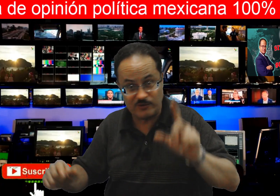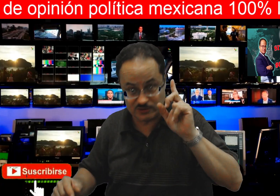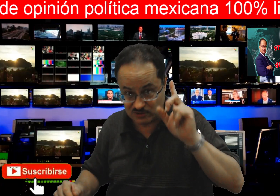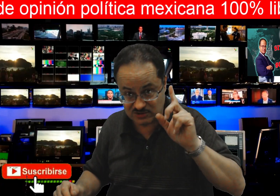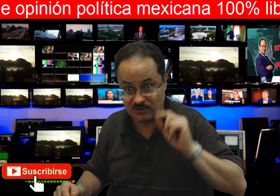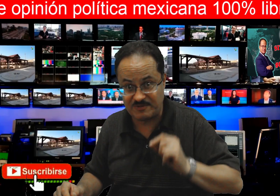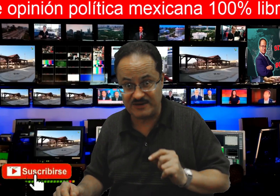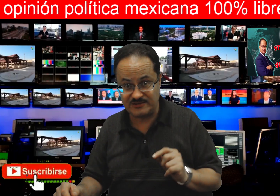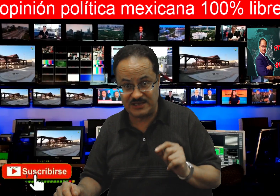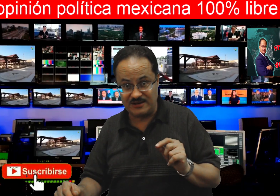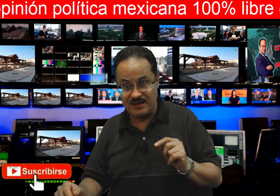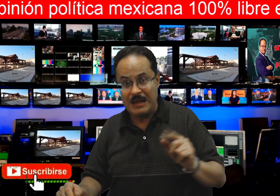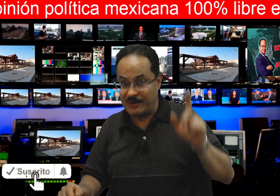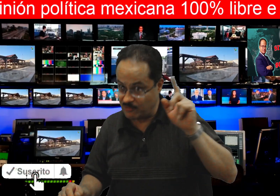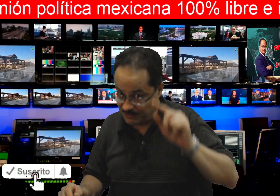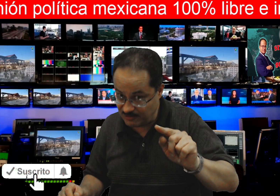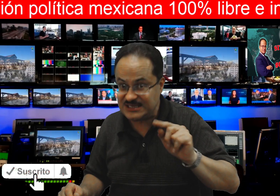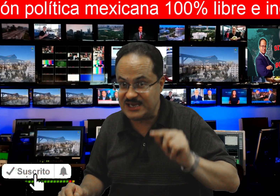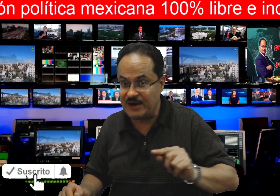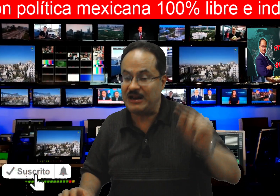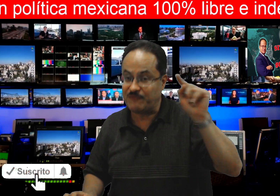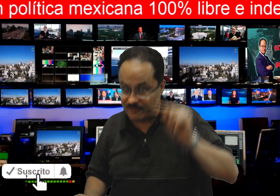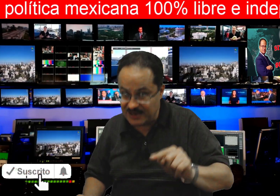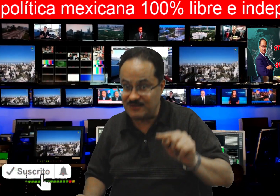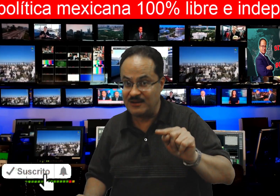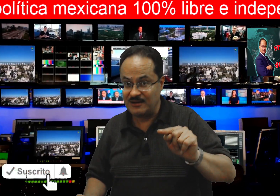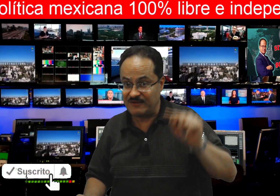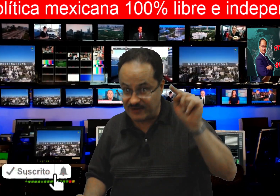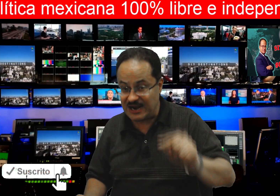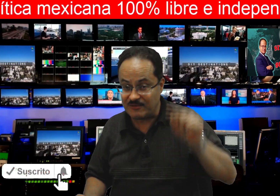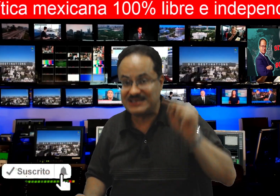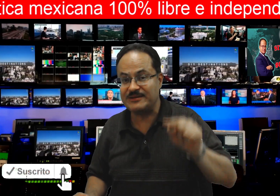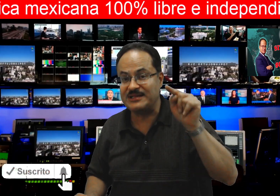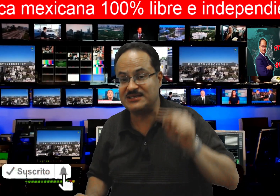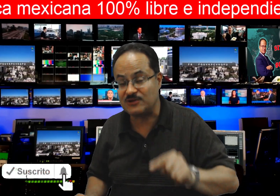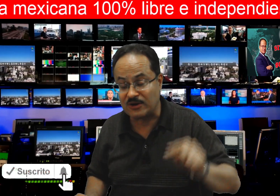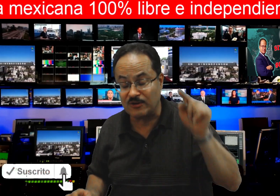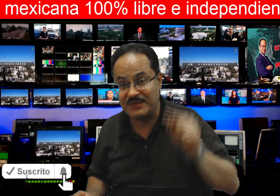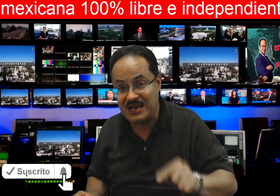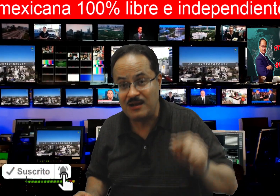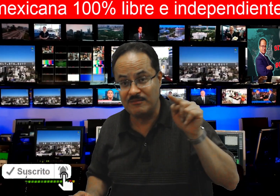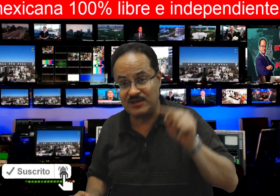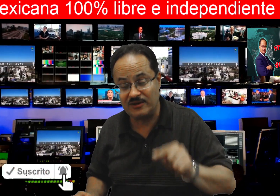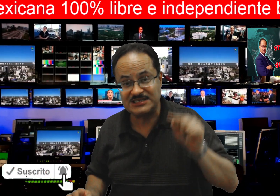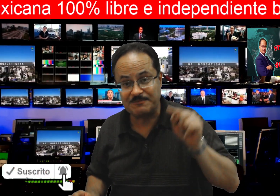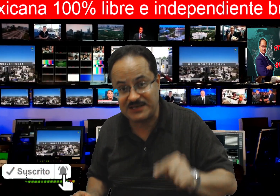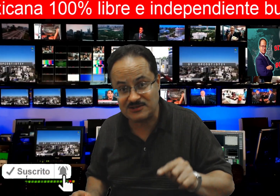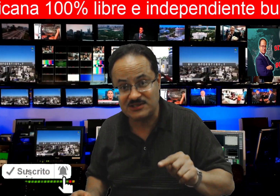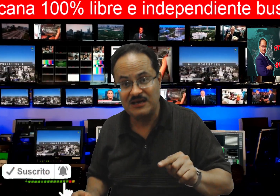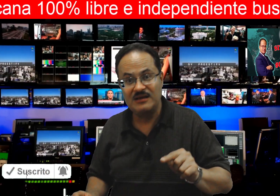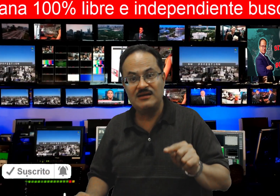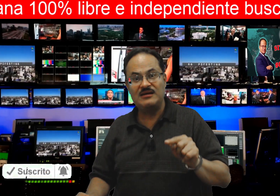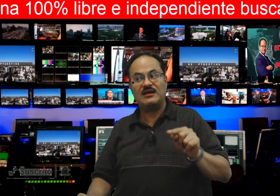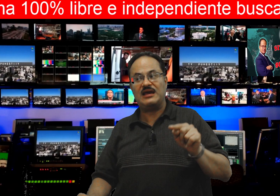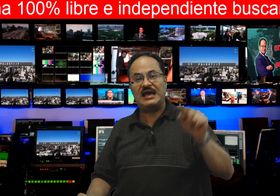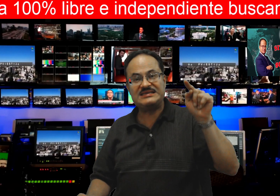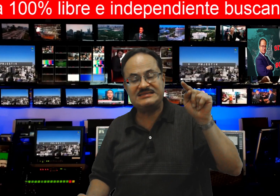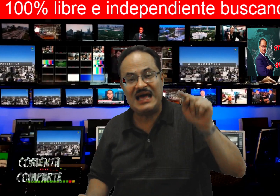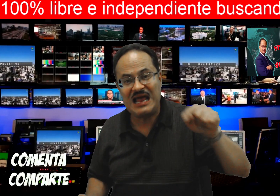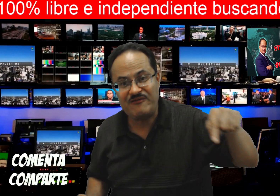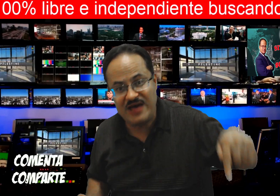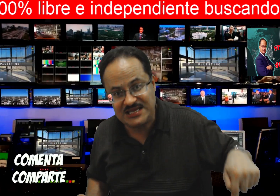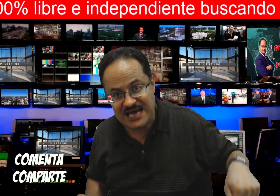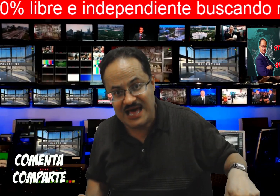en tres fondos no solo para el fonden pero cuando lo extinguieron al fonden le fregaron más de 25,000 millones de pesos que